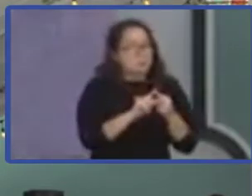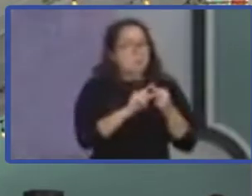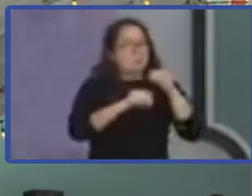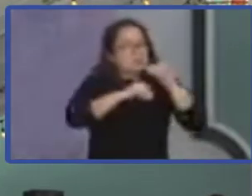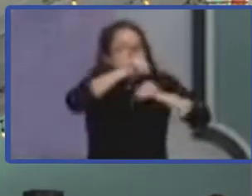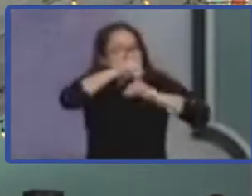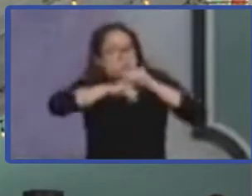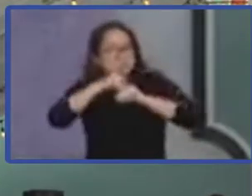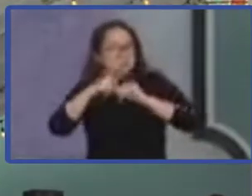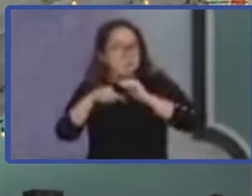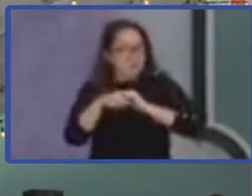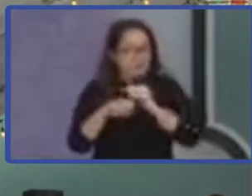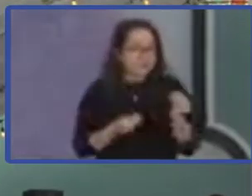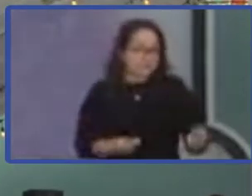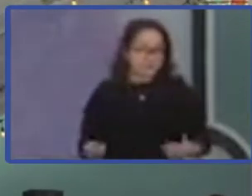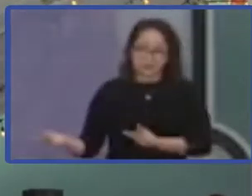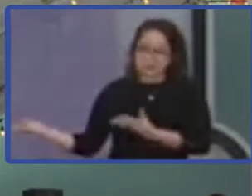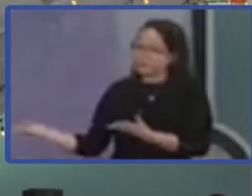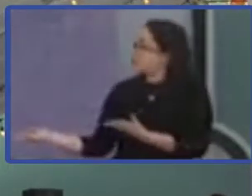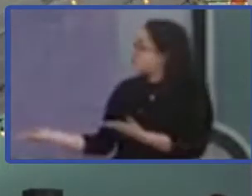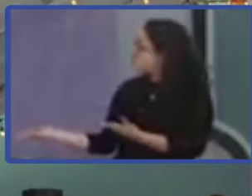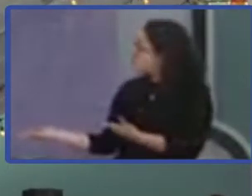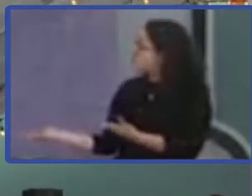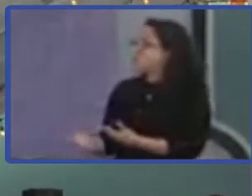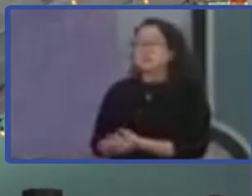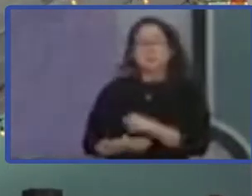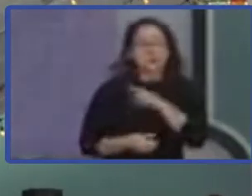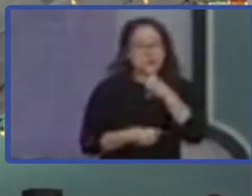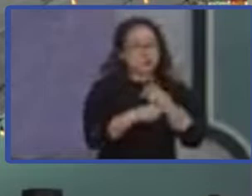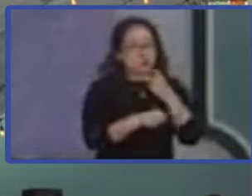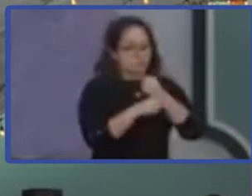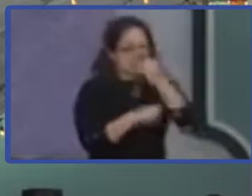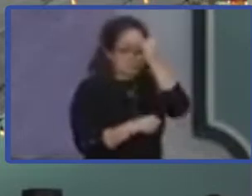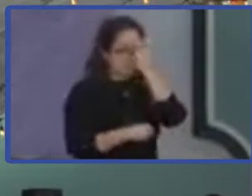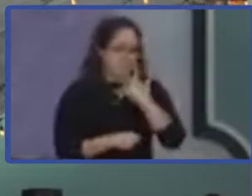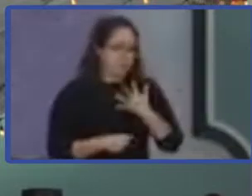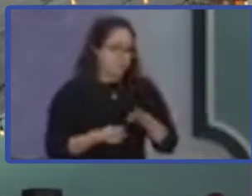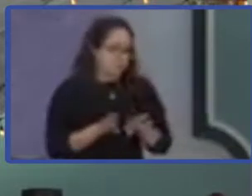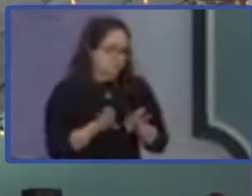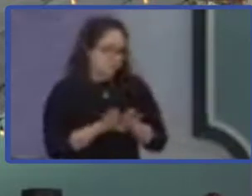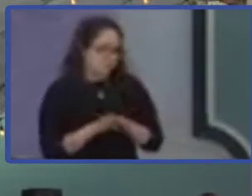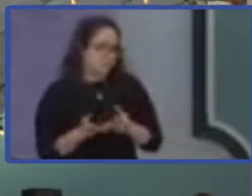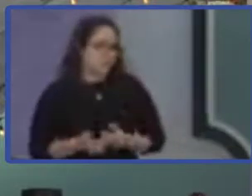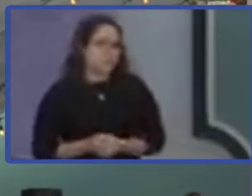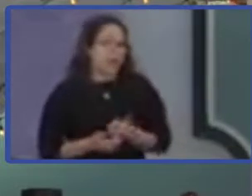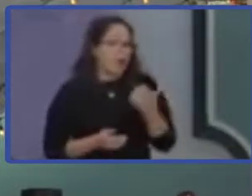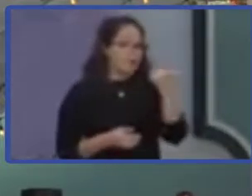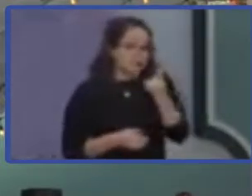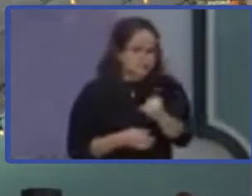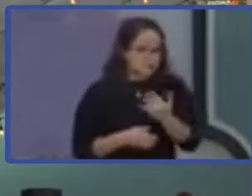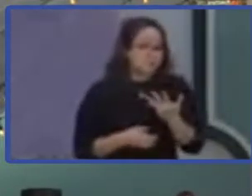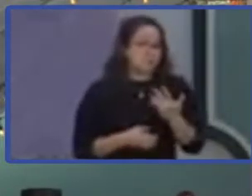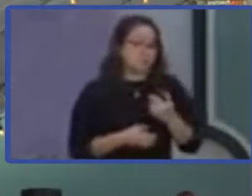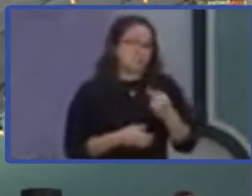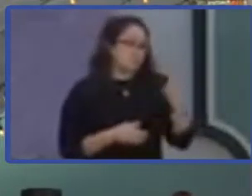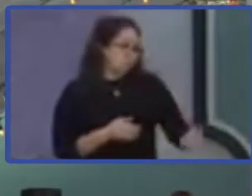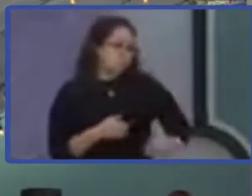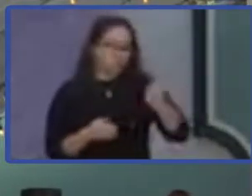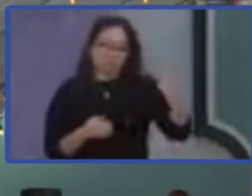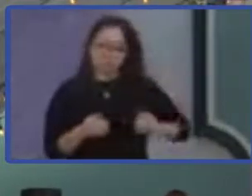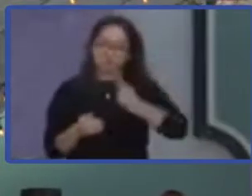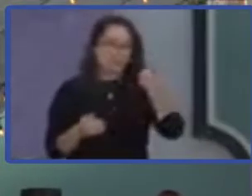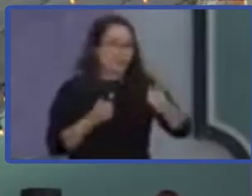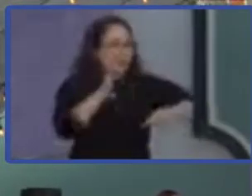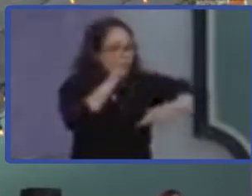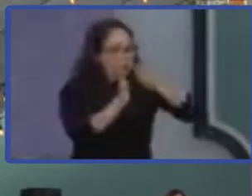ver más claramente en la segunda imagen cómo se construye y así hasta el infinito otra vez. Esto cabe